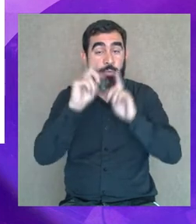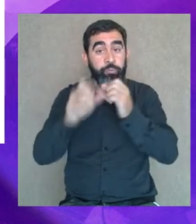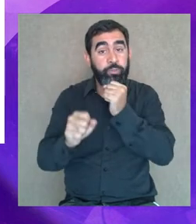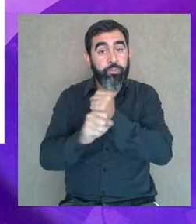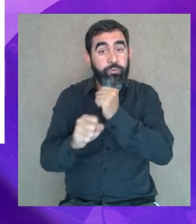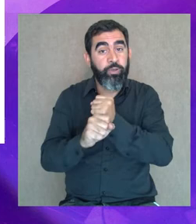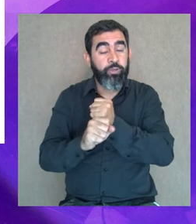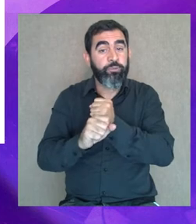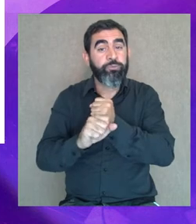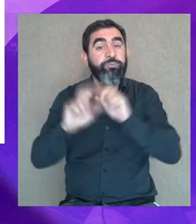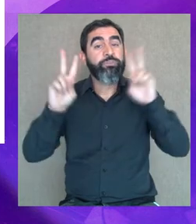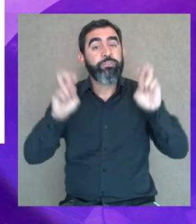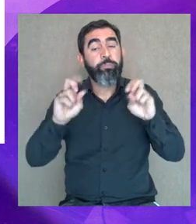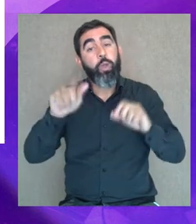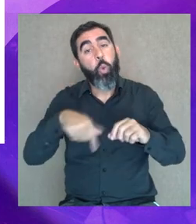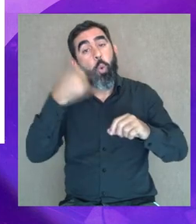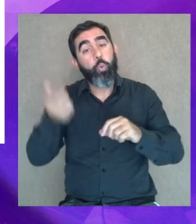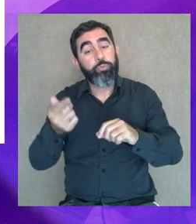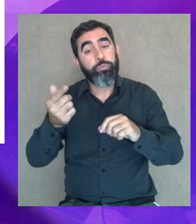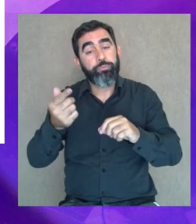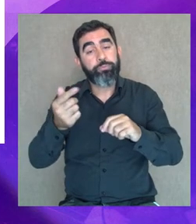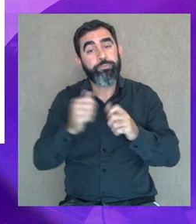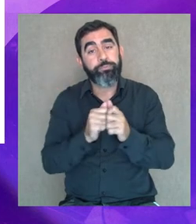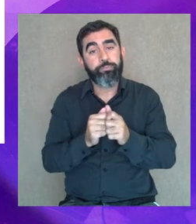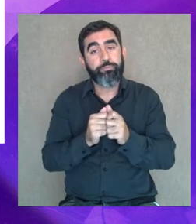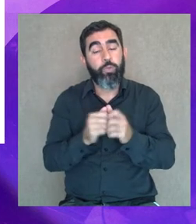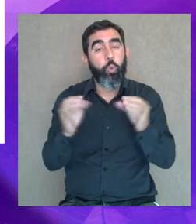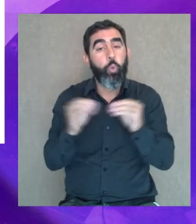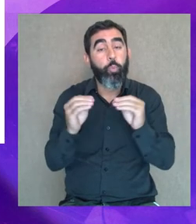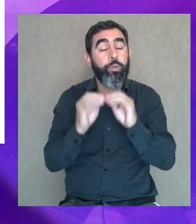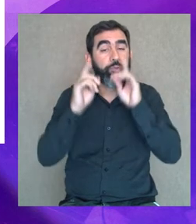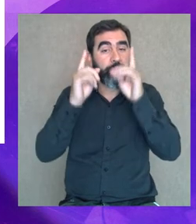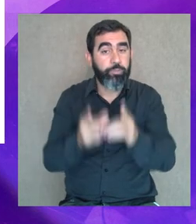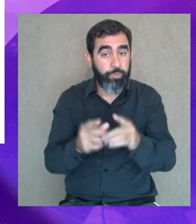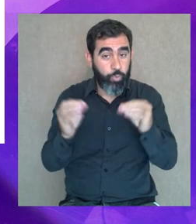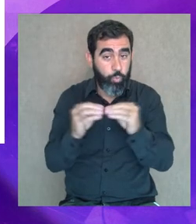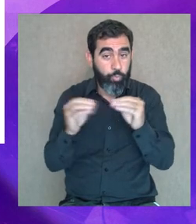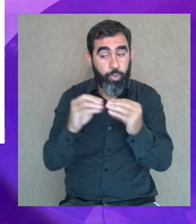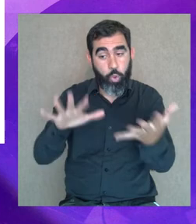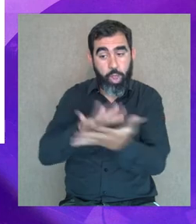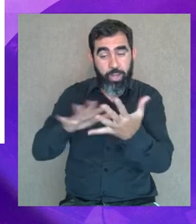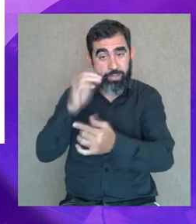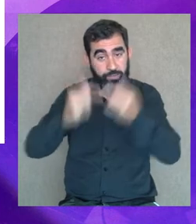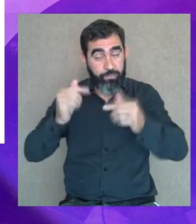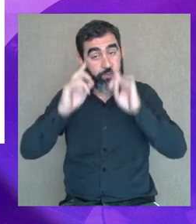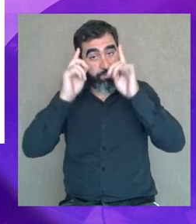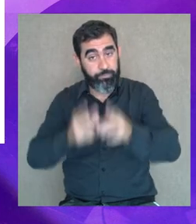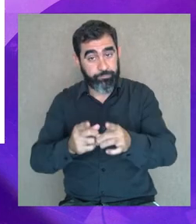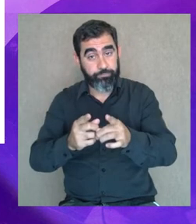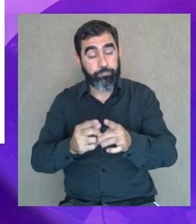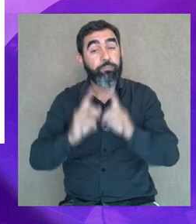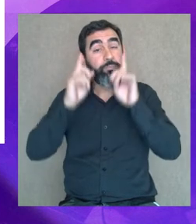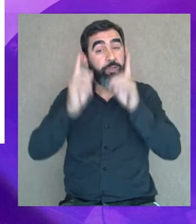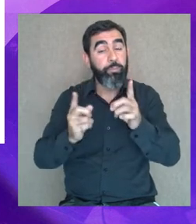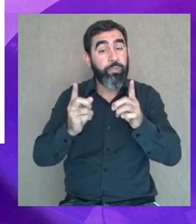bueno trabajándolo un poco con con otros otras y otras compañeras de compañeros de otras salas e